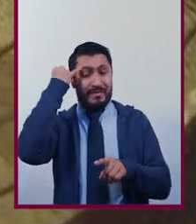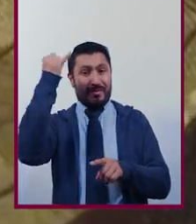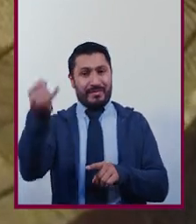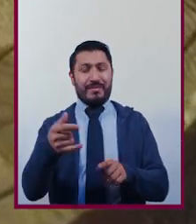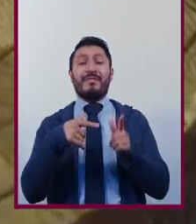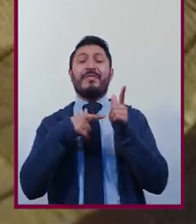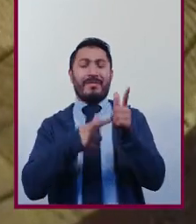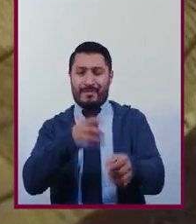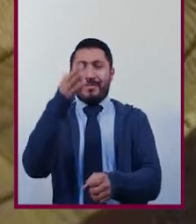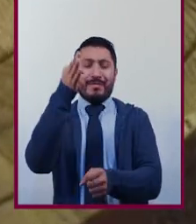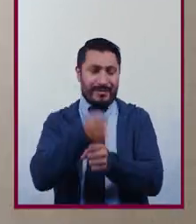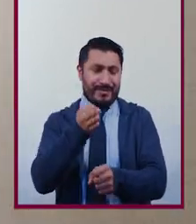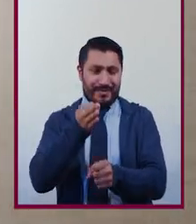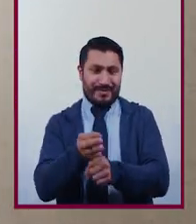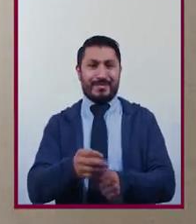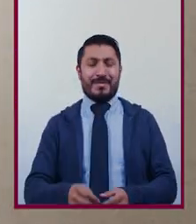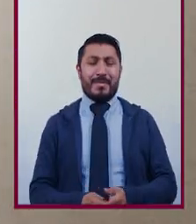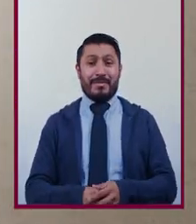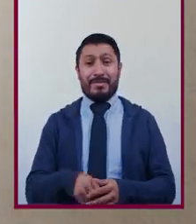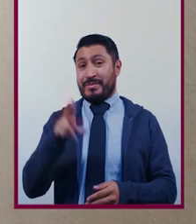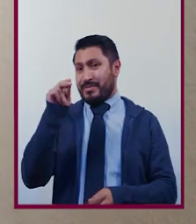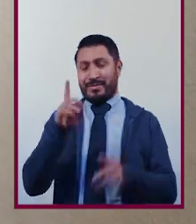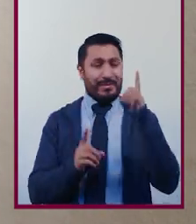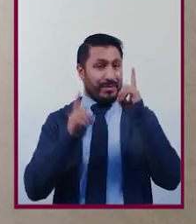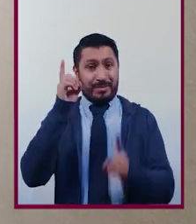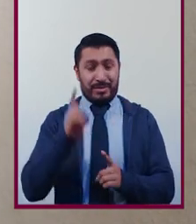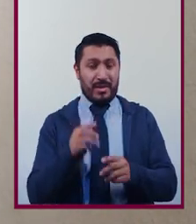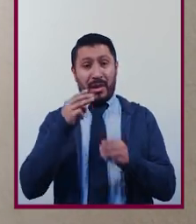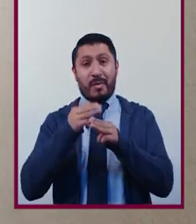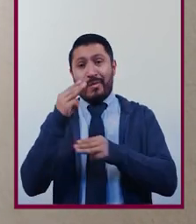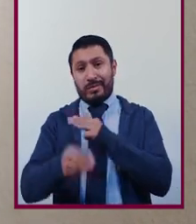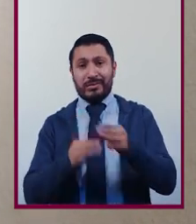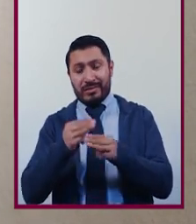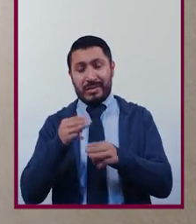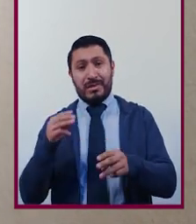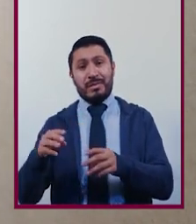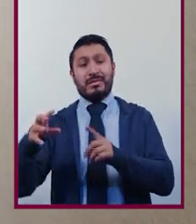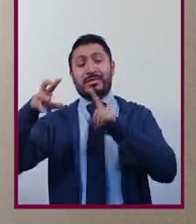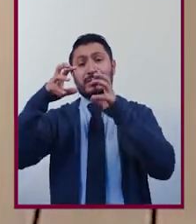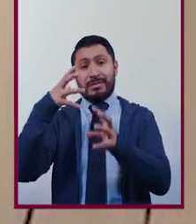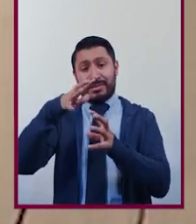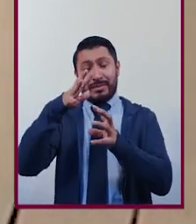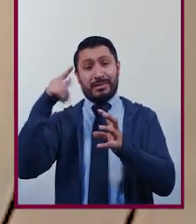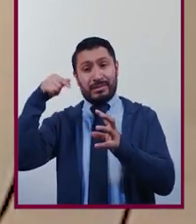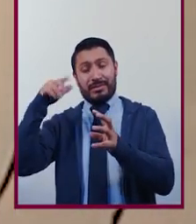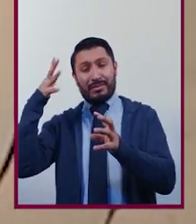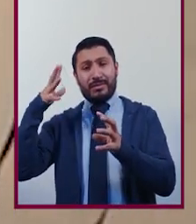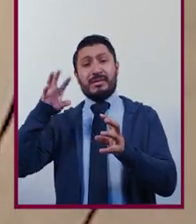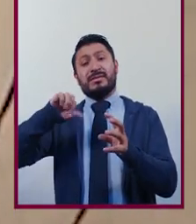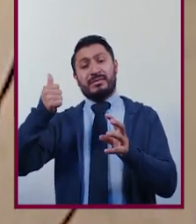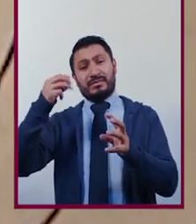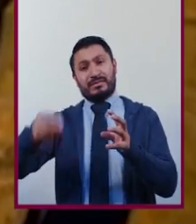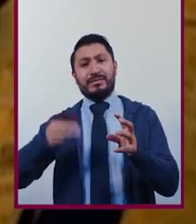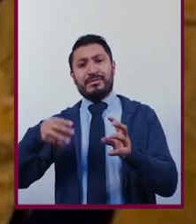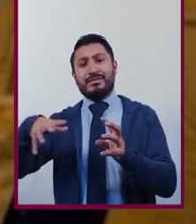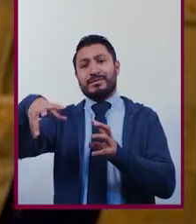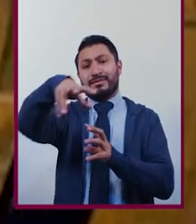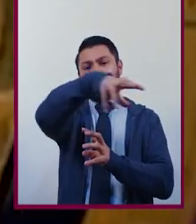la que prevalece hasta hoy en día. ¡Que no quede duda! Los planetas giran alrededor del Sol.